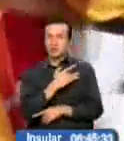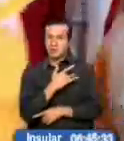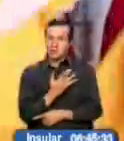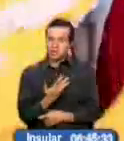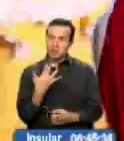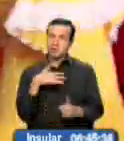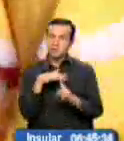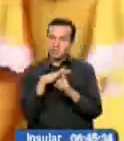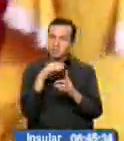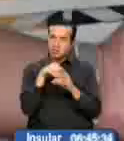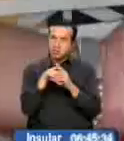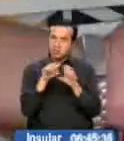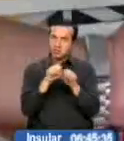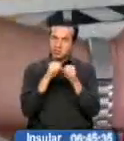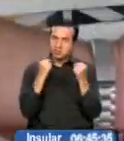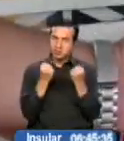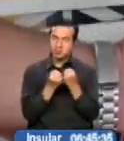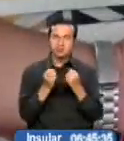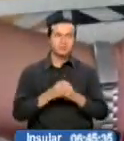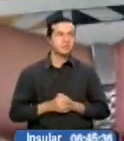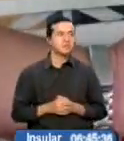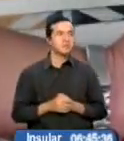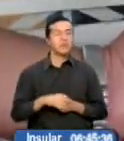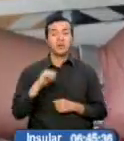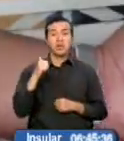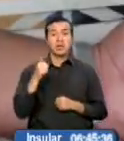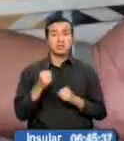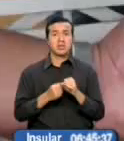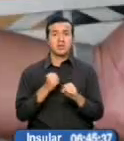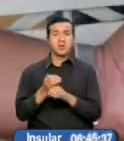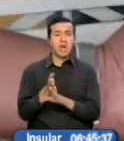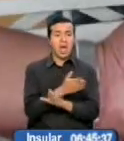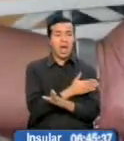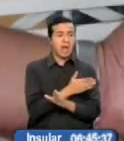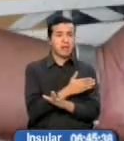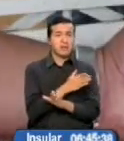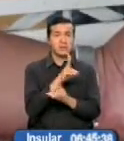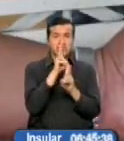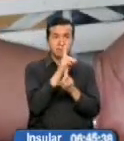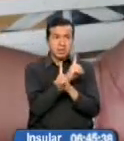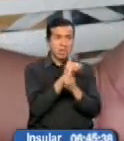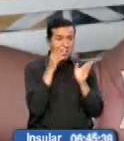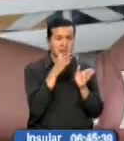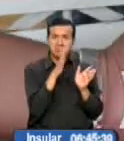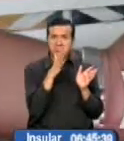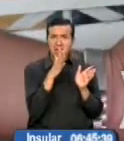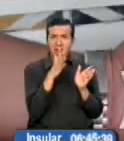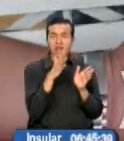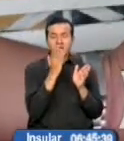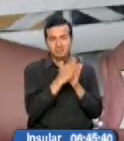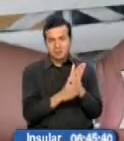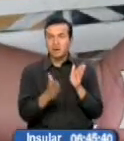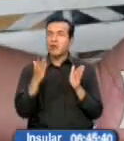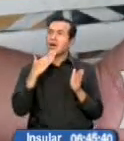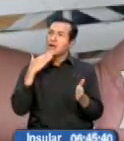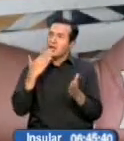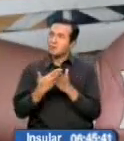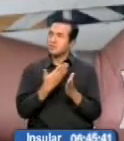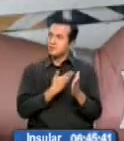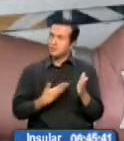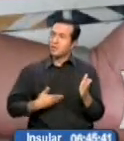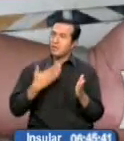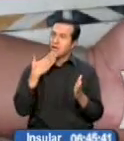incluidos dentro de la sociedad. Porque hace 10 años atrás poco nada se hablaba de discapacidad. Es gracias a nuestro